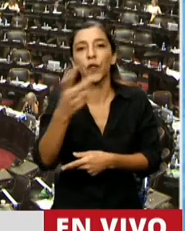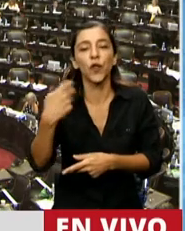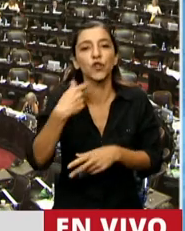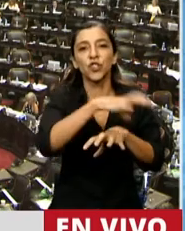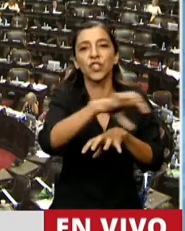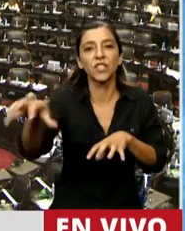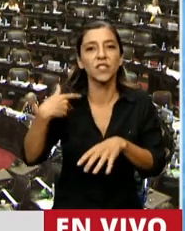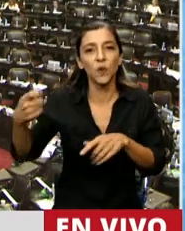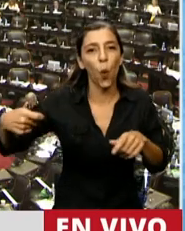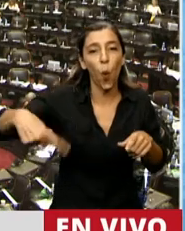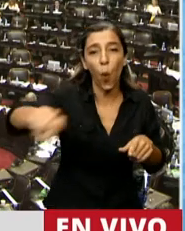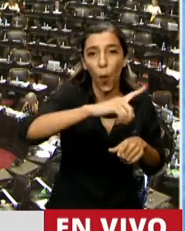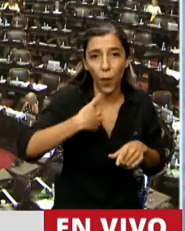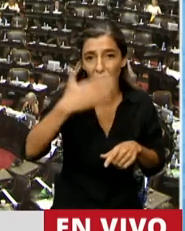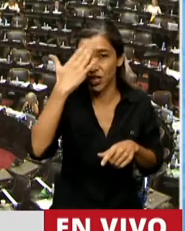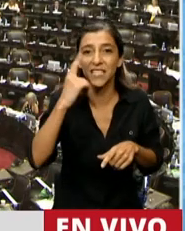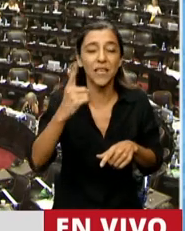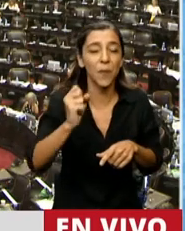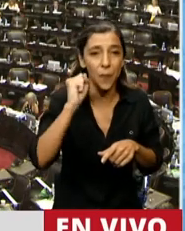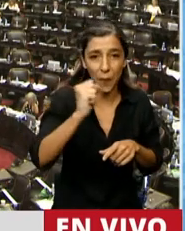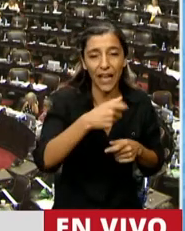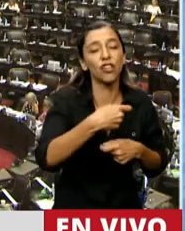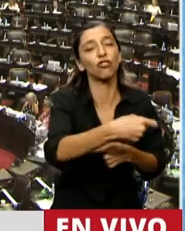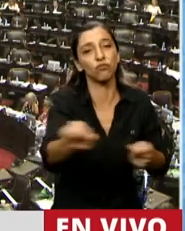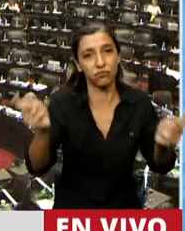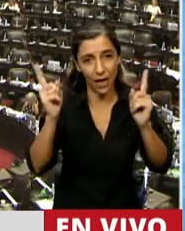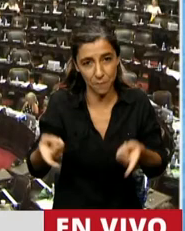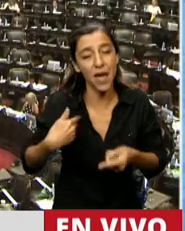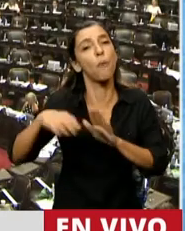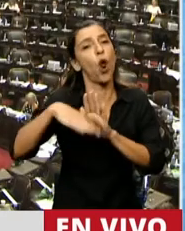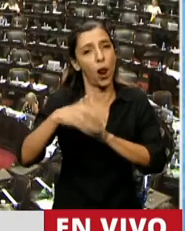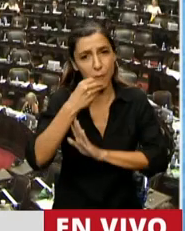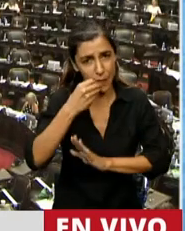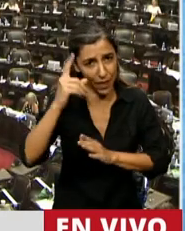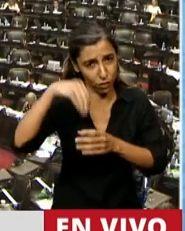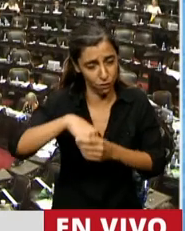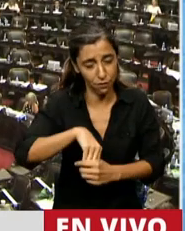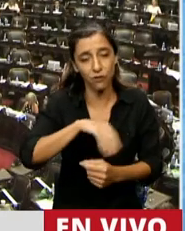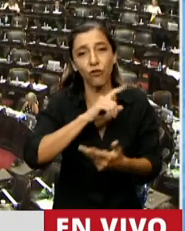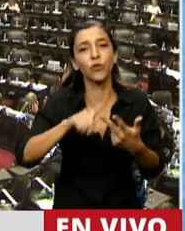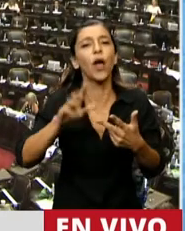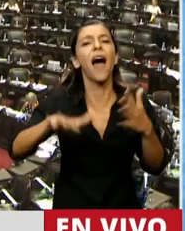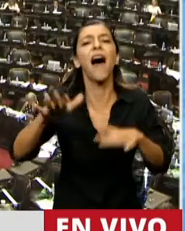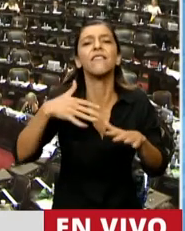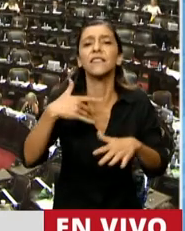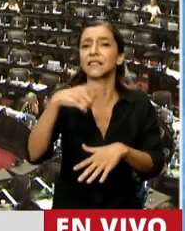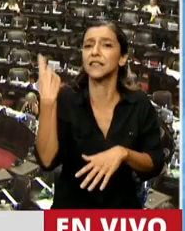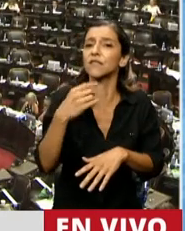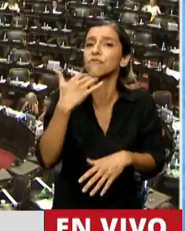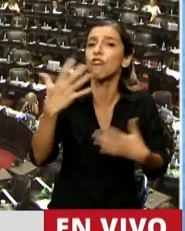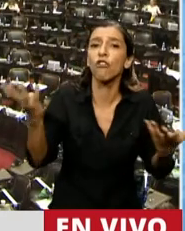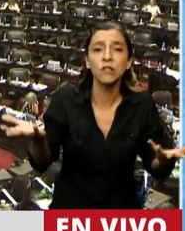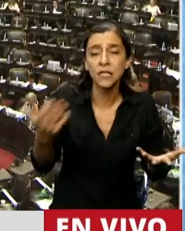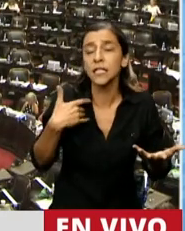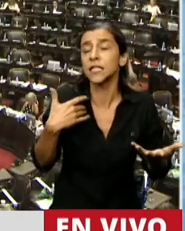jubilados de 15.000 pesos también dentro del marco del programa alimentario. La suspensión, porque esto a veces no lo sabemos, no